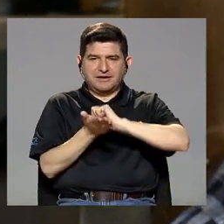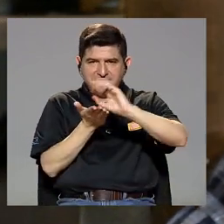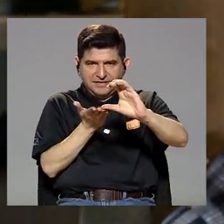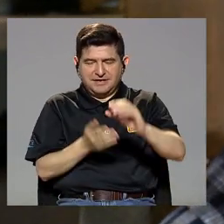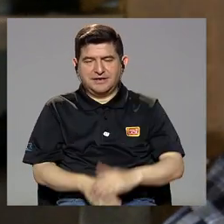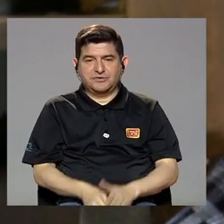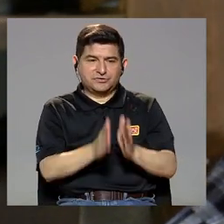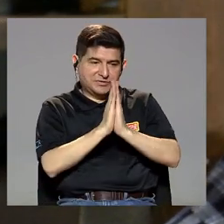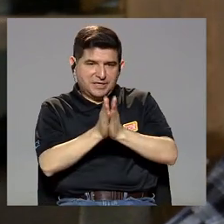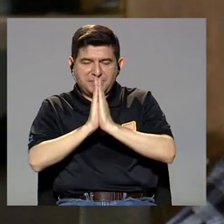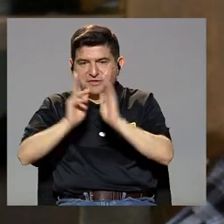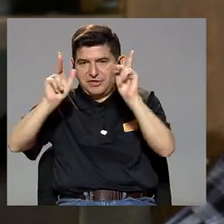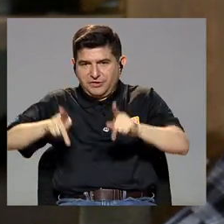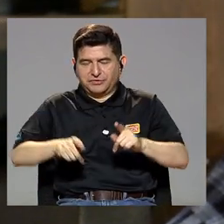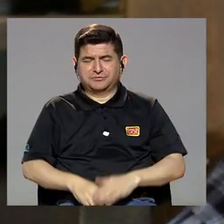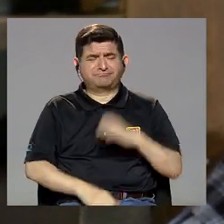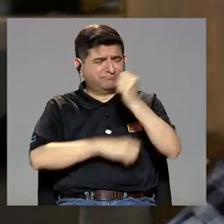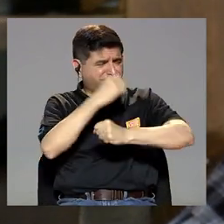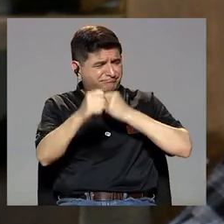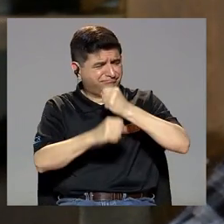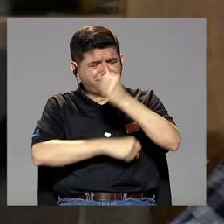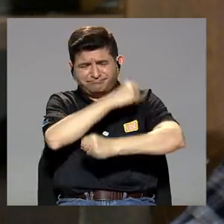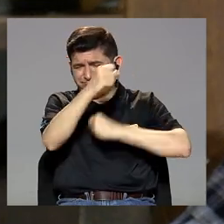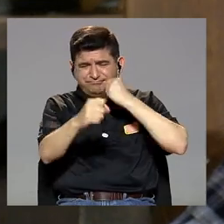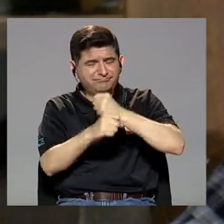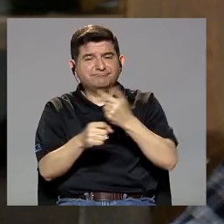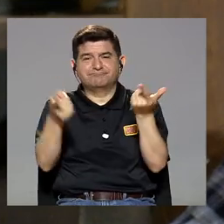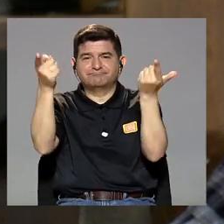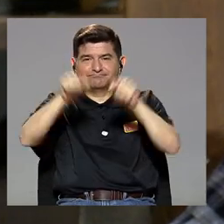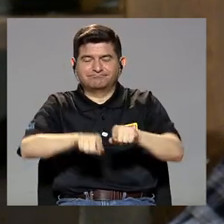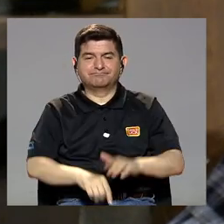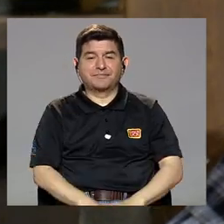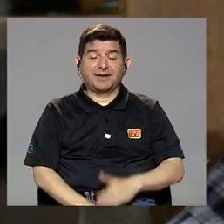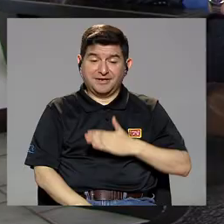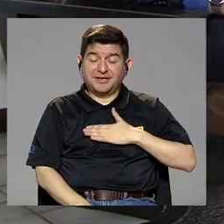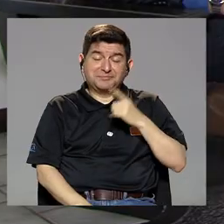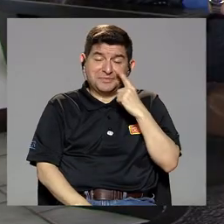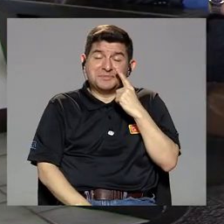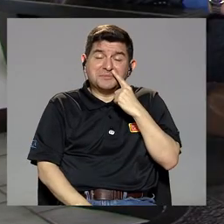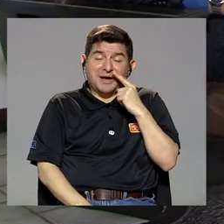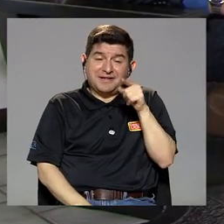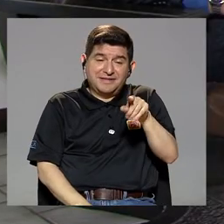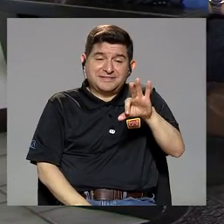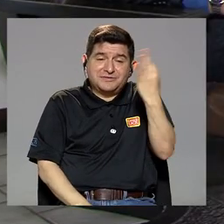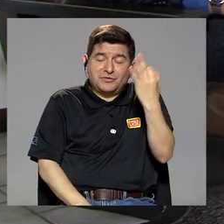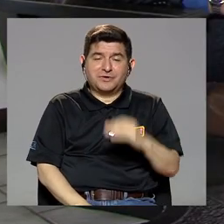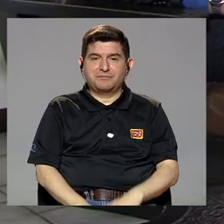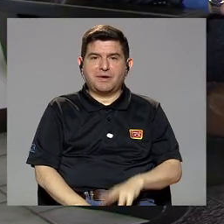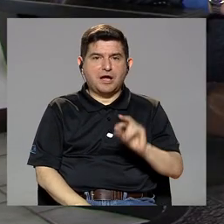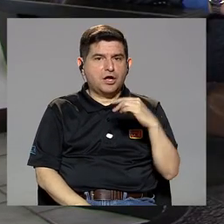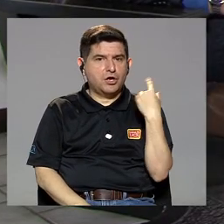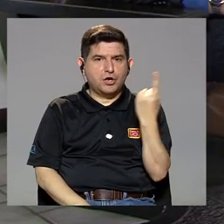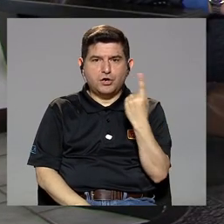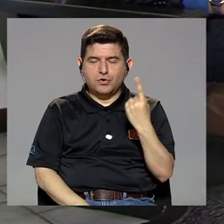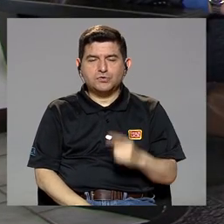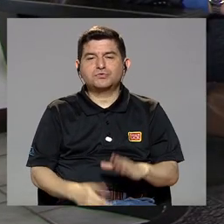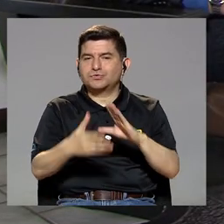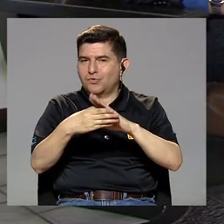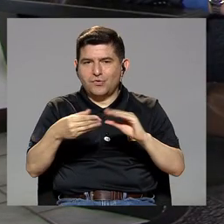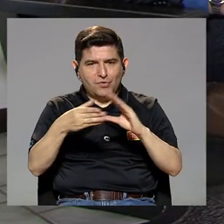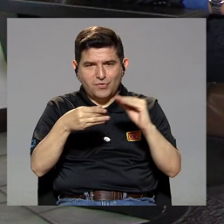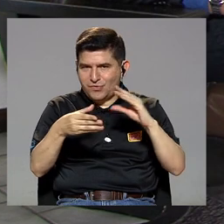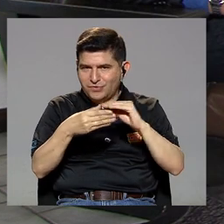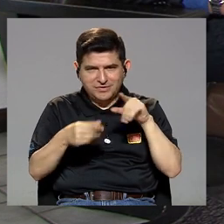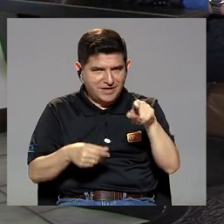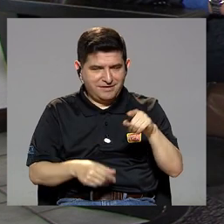y eso durante años años ese fue papá y no es la única que le juego cortar